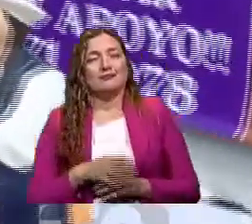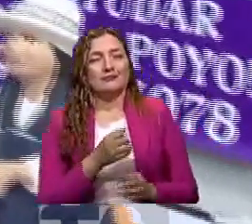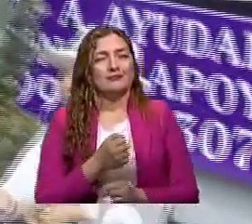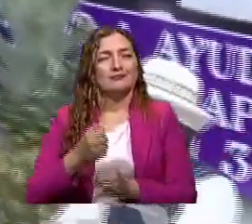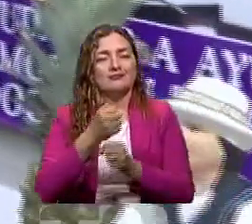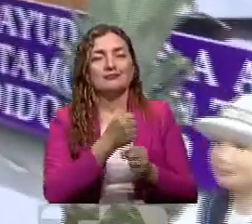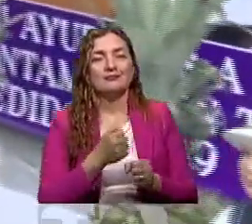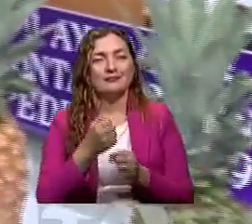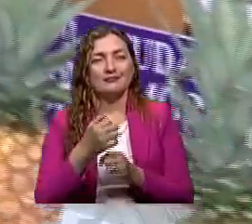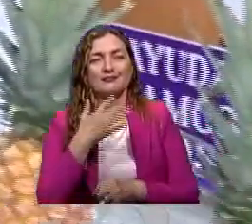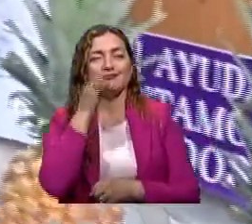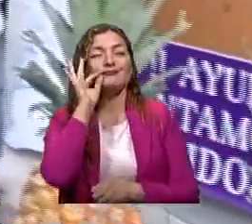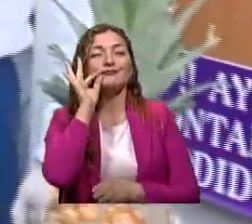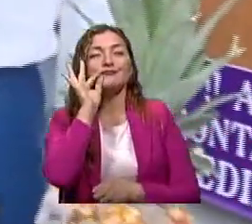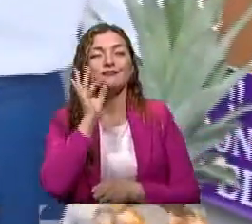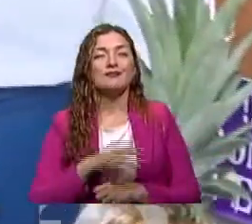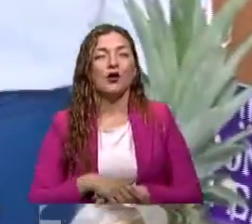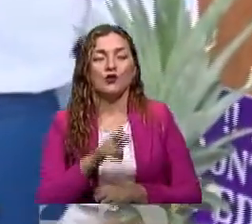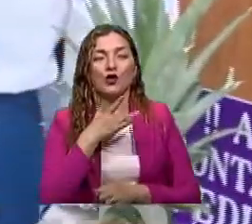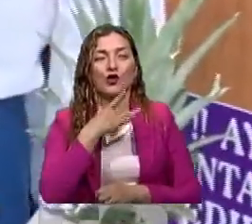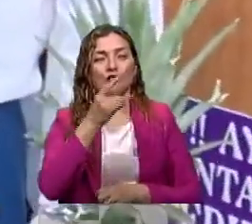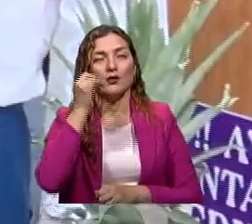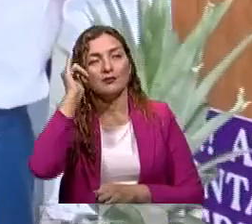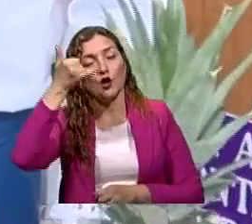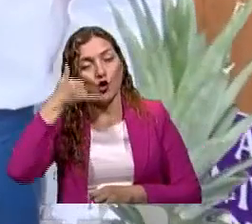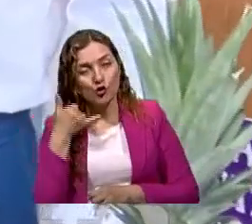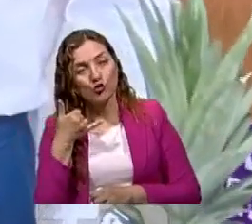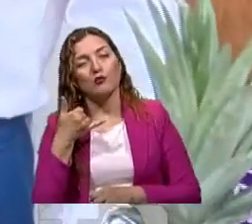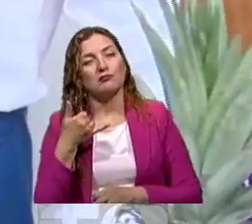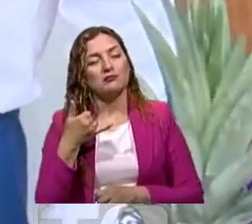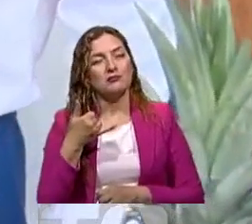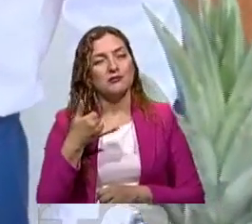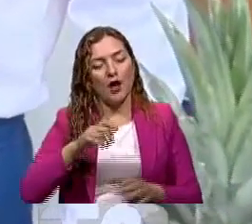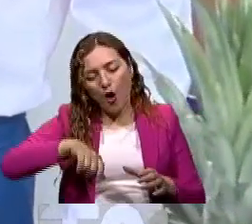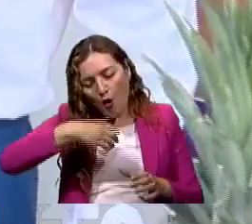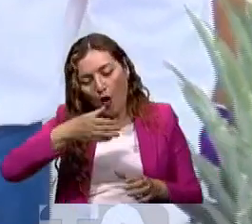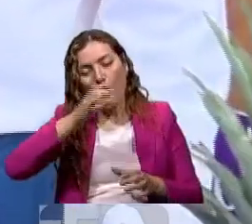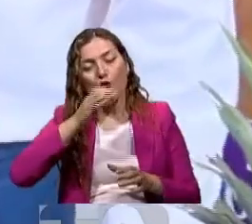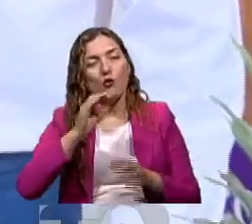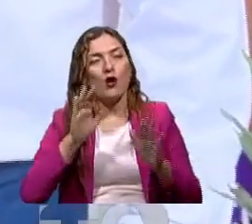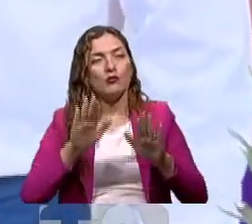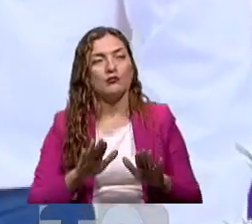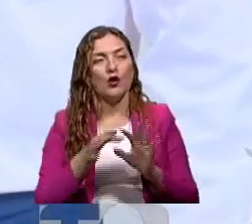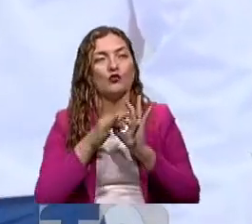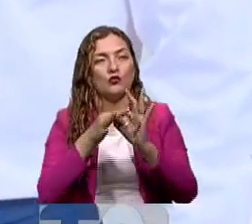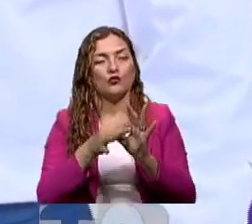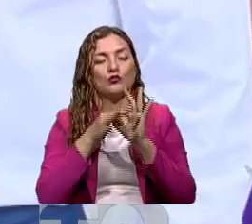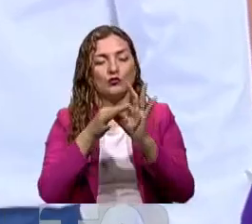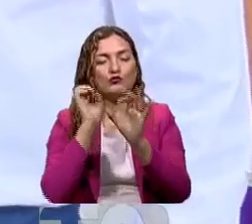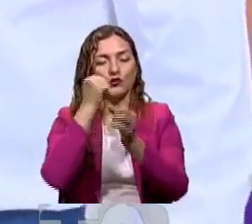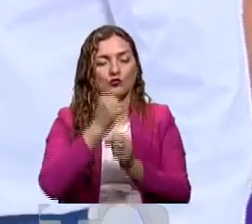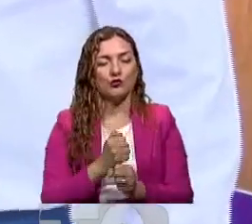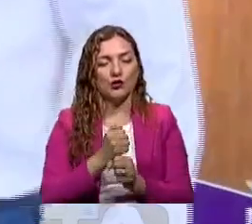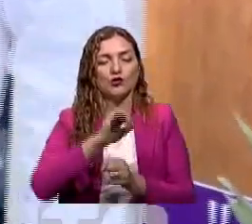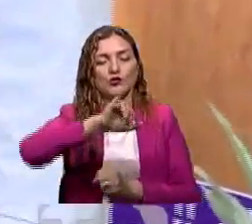hechita, realmente el olor riquísimo. Si a ustedes les gustan, llámenme de una, yo también estoy ahí para probar la colada morada y hoy colaborando con la Fundación Jonathan. Buenos